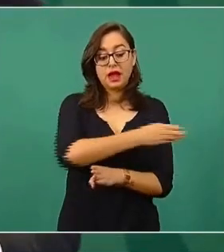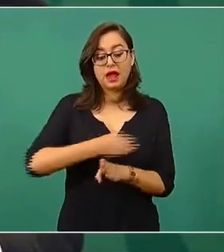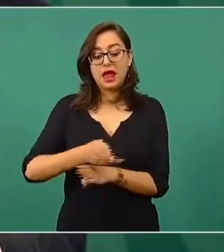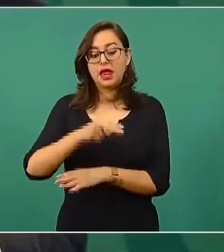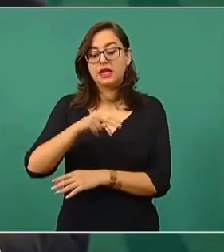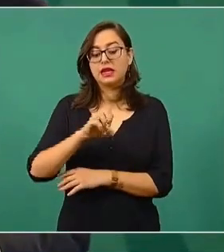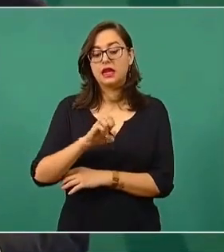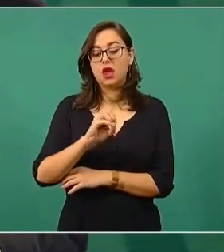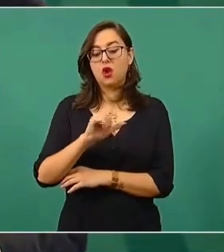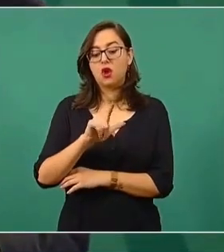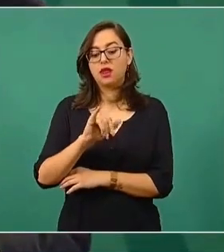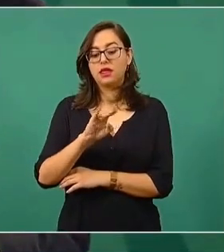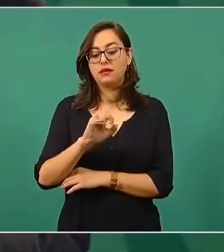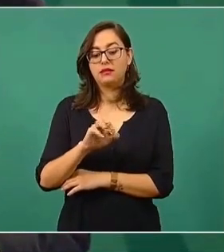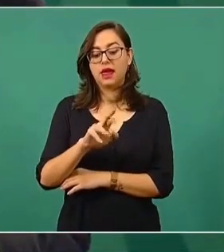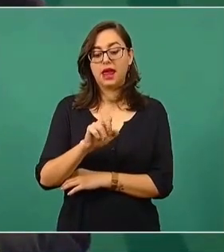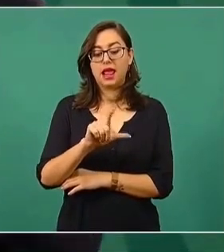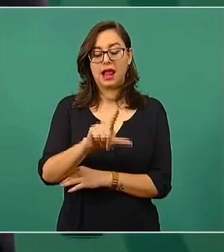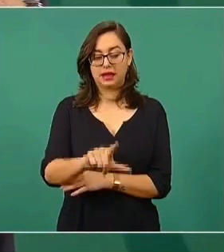los